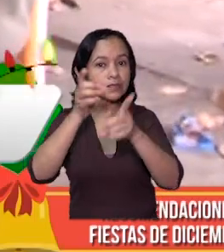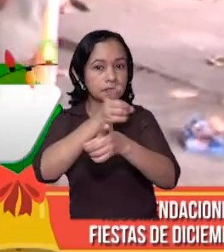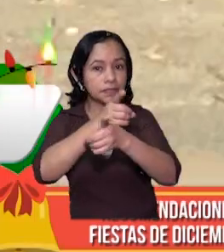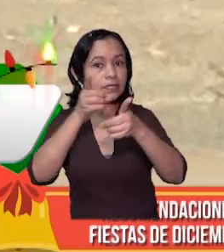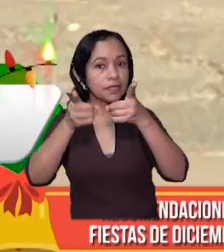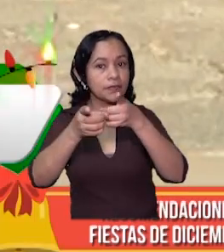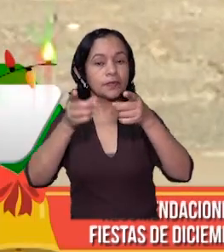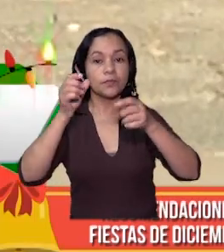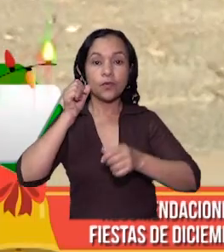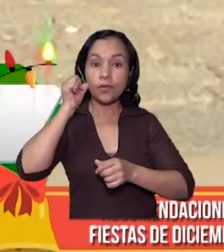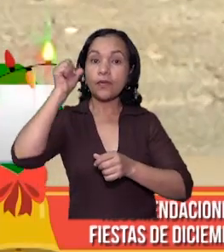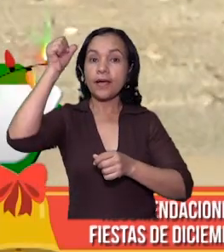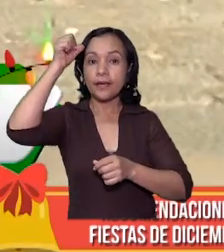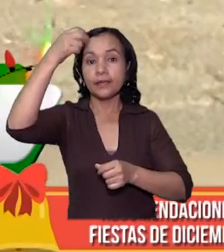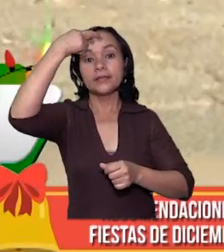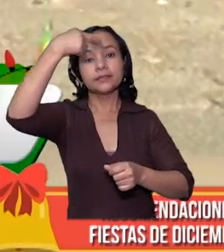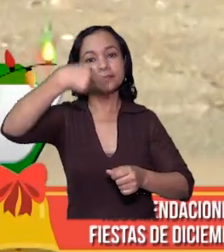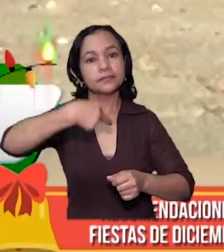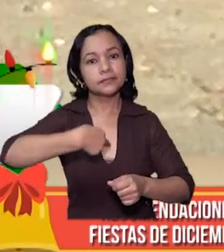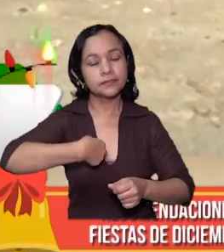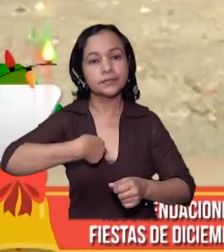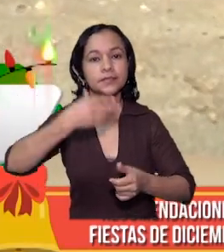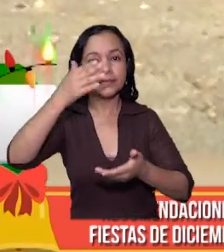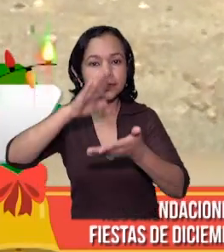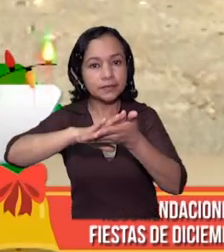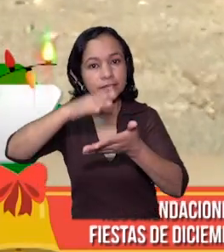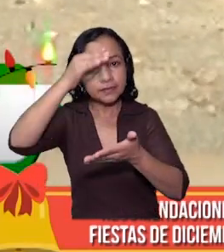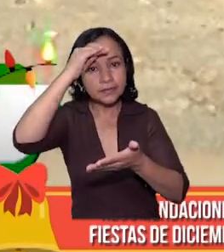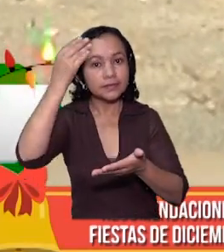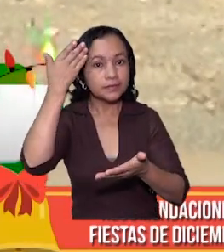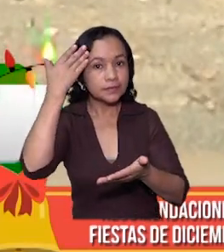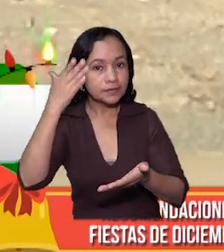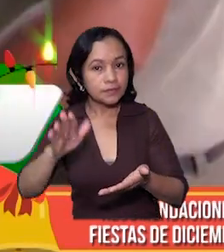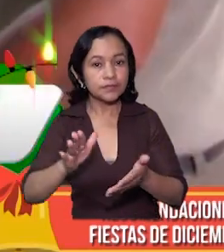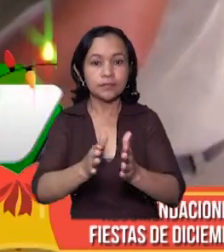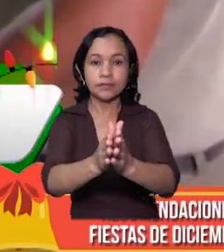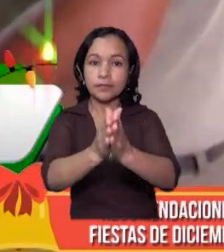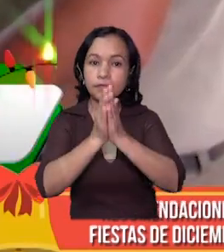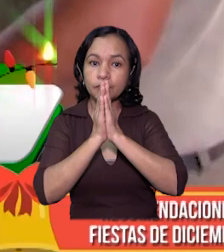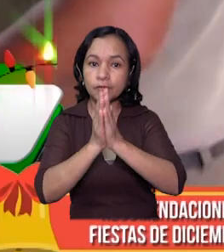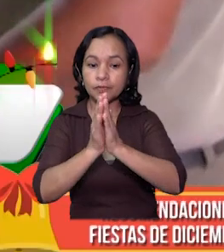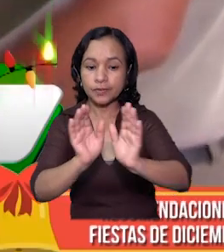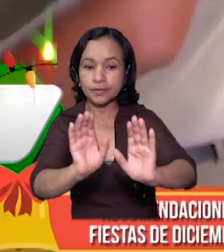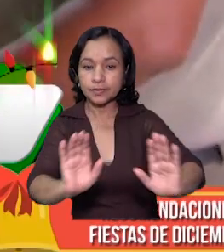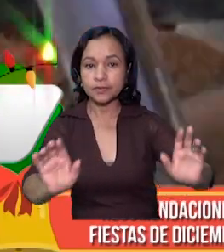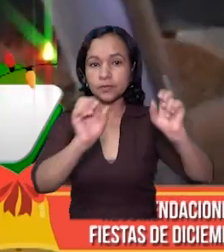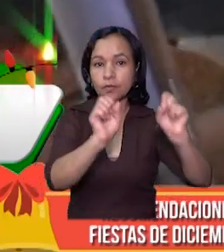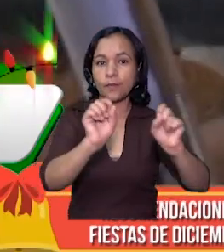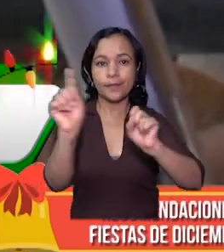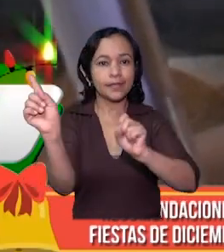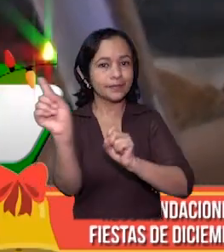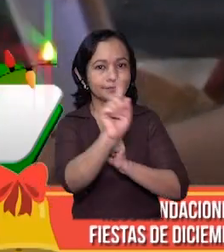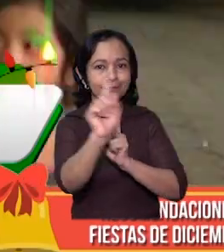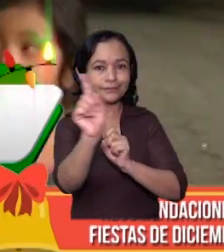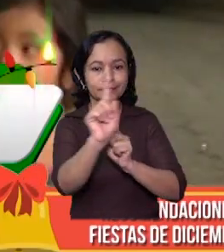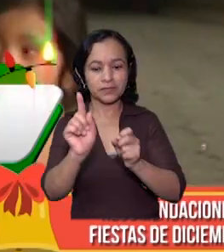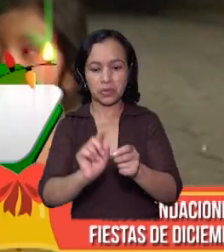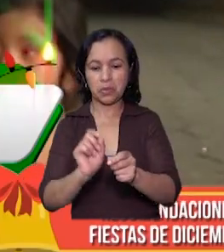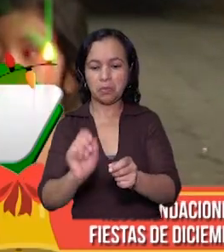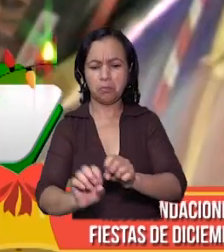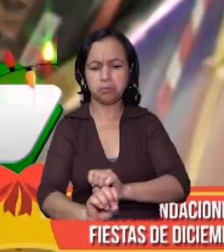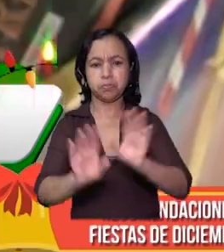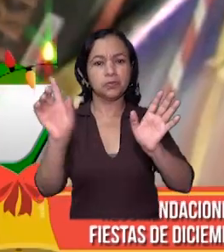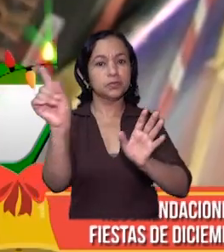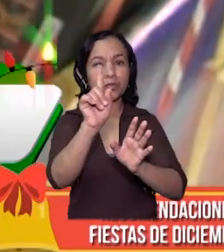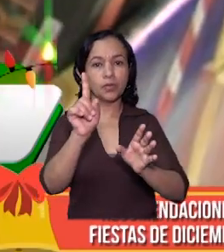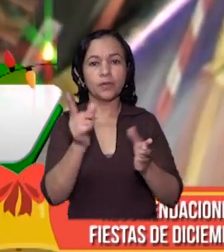ser manipulada por un adulto responsable y con conocimientos. Evitemos que niños y niñas manipulen cualquier tipo de